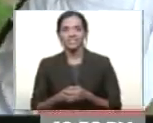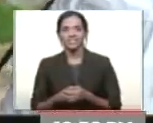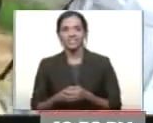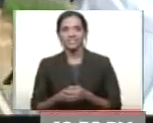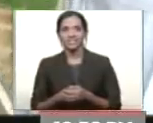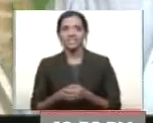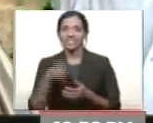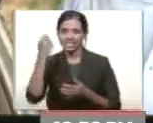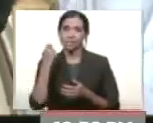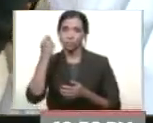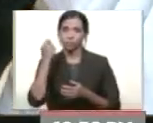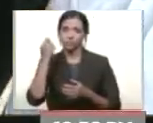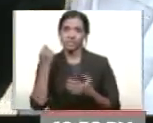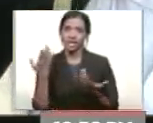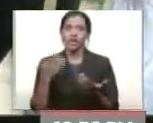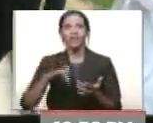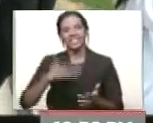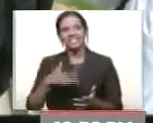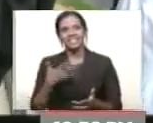Edgar,